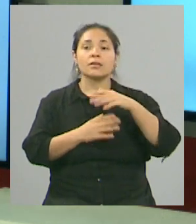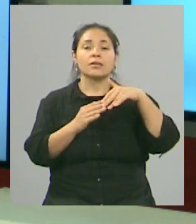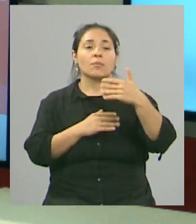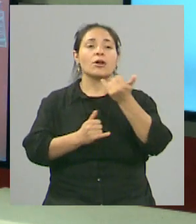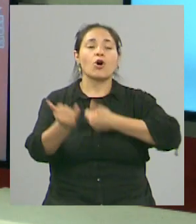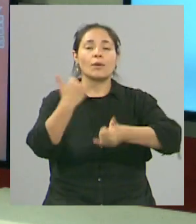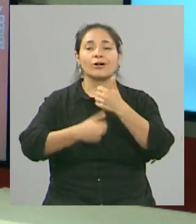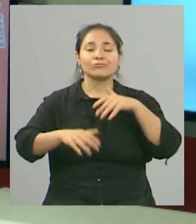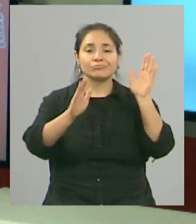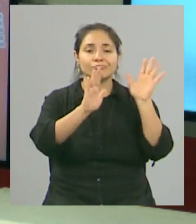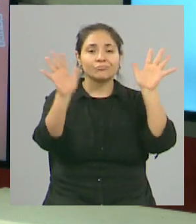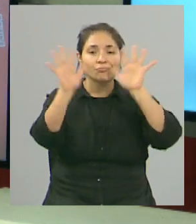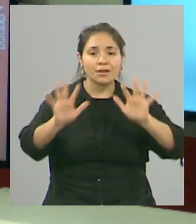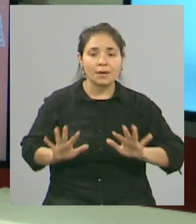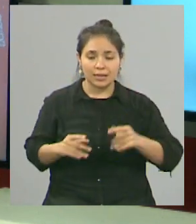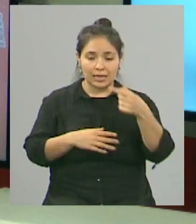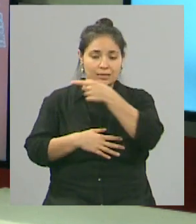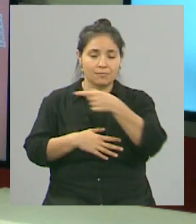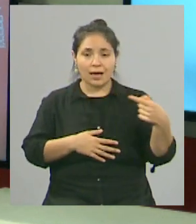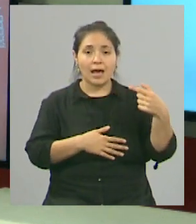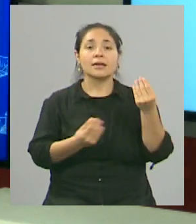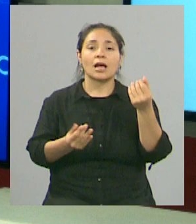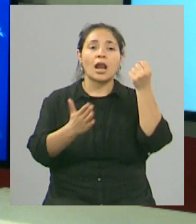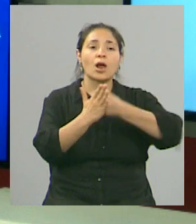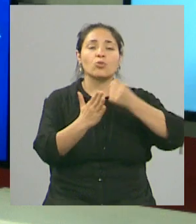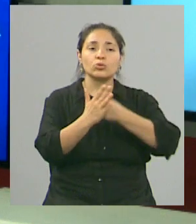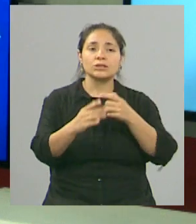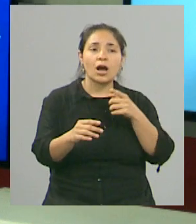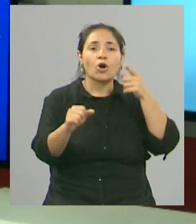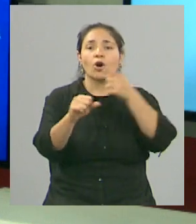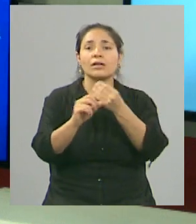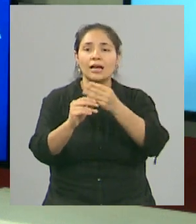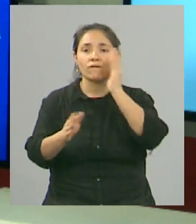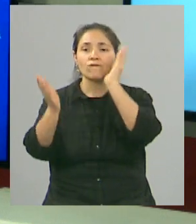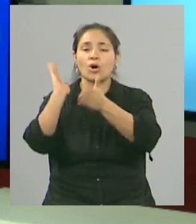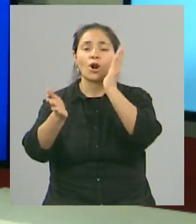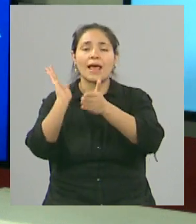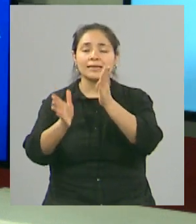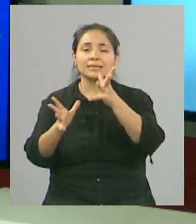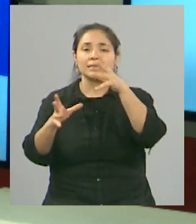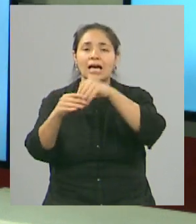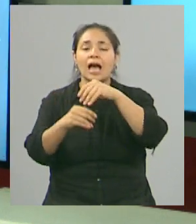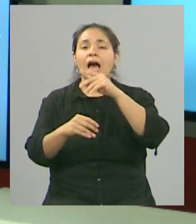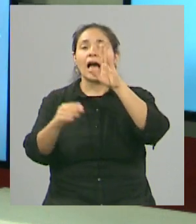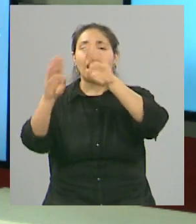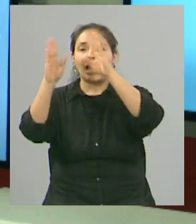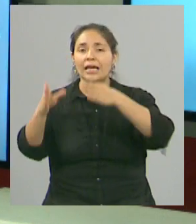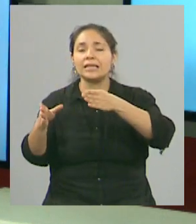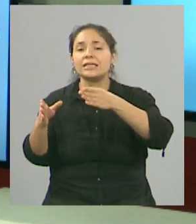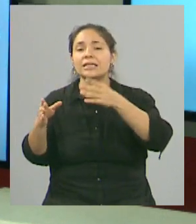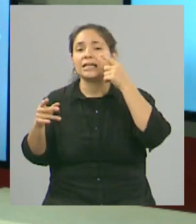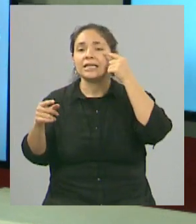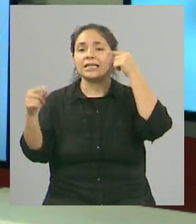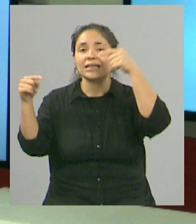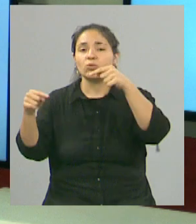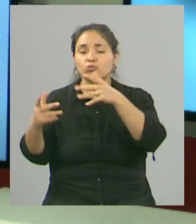cómo está organizado este conversatorio en esta semana de la lucha contra la violencia institucional. Hay una experiencia, una de las tantas